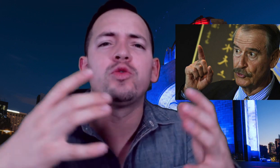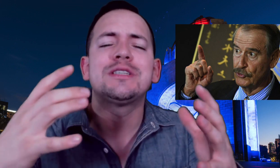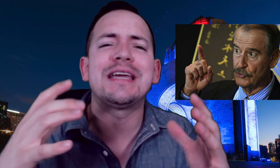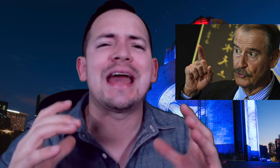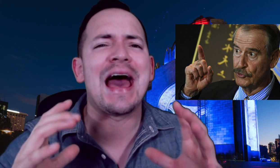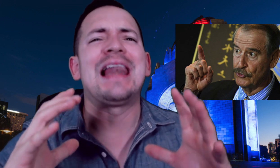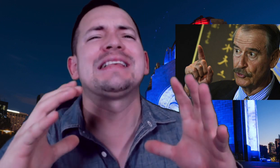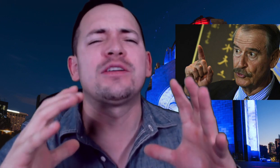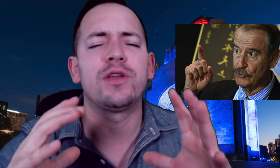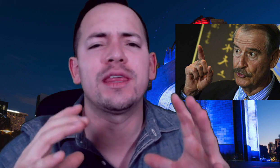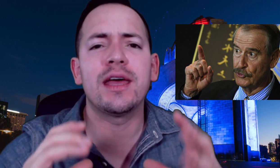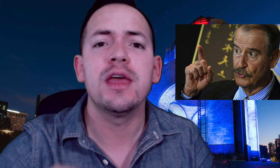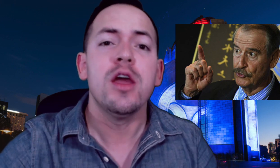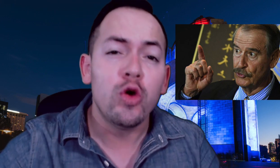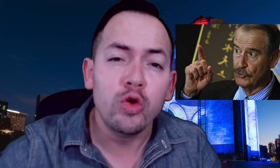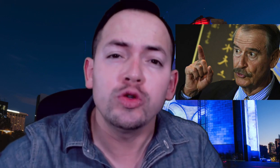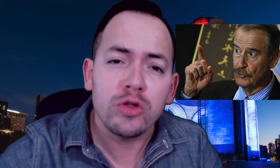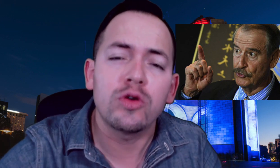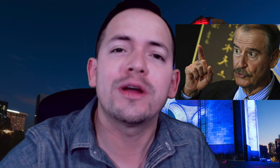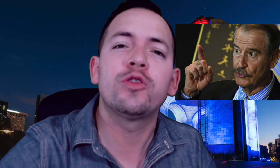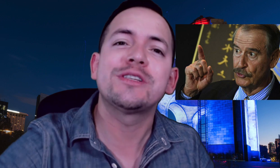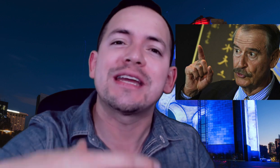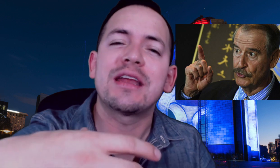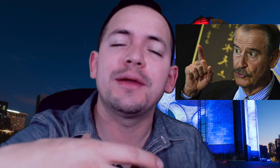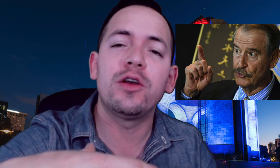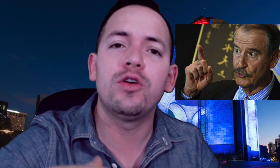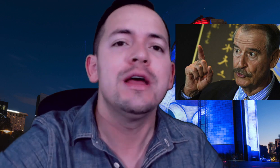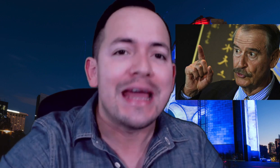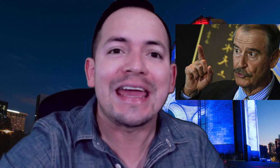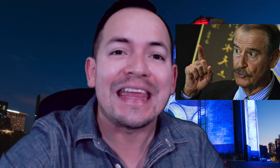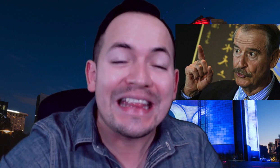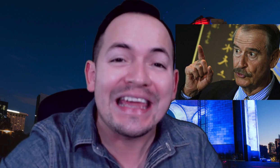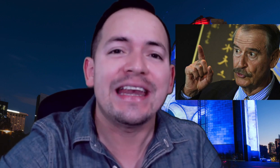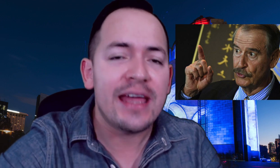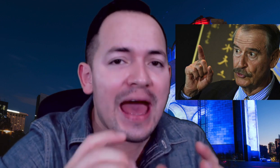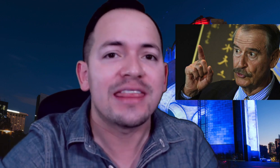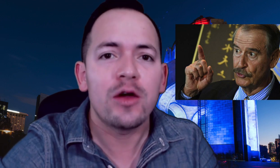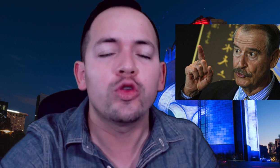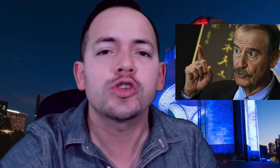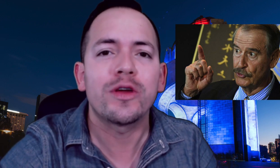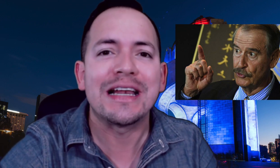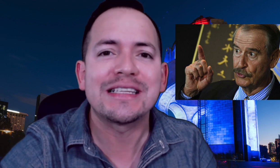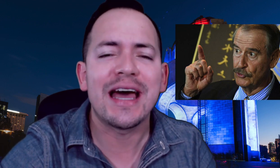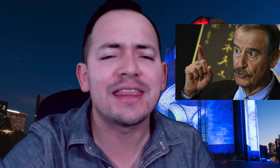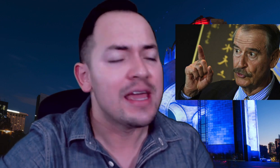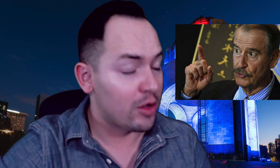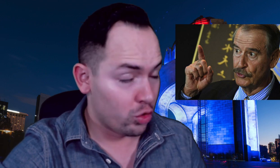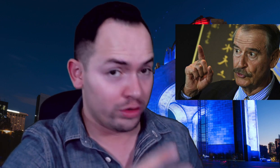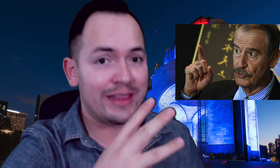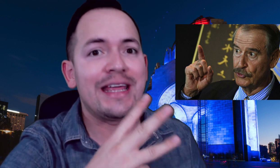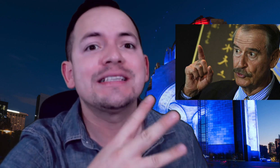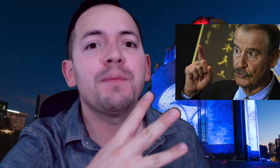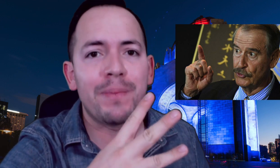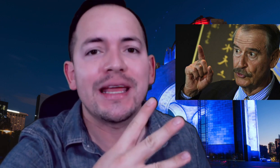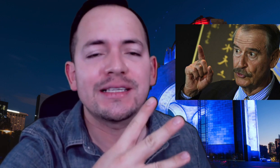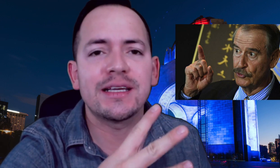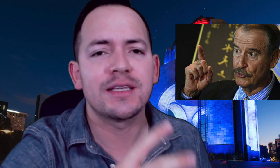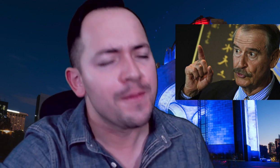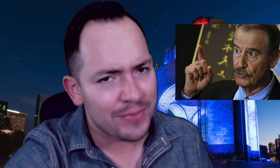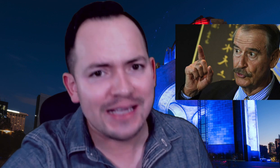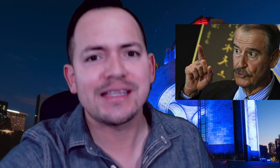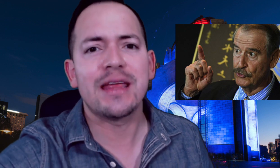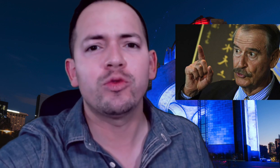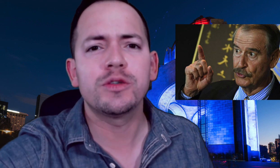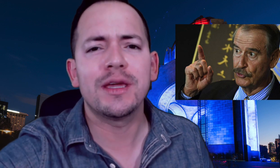que renuncie a la seguridad justo cuando se reveló que tiene adeudos con el SAT con 3